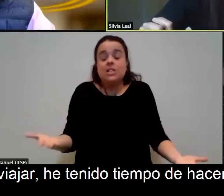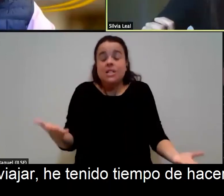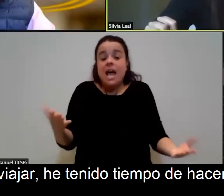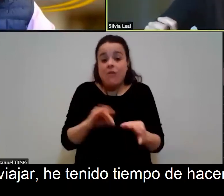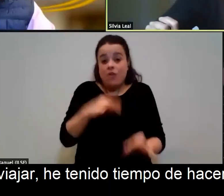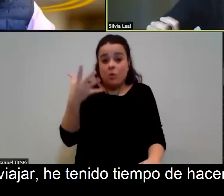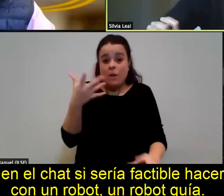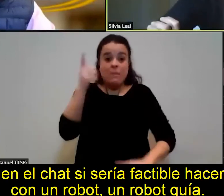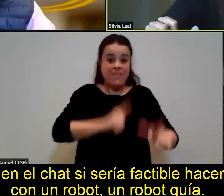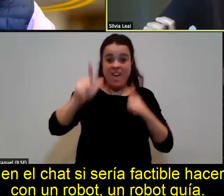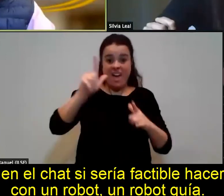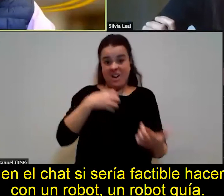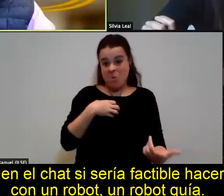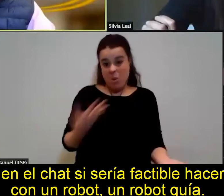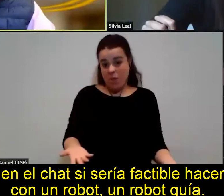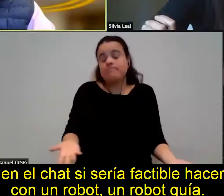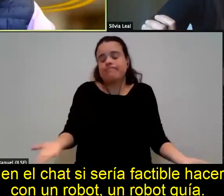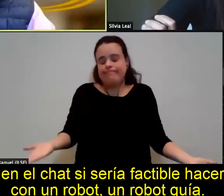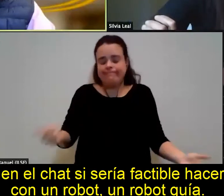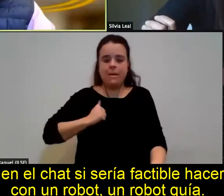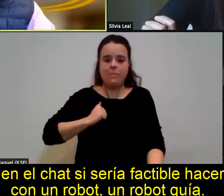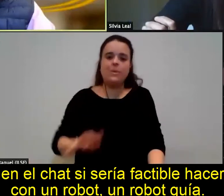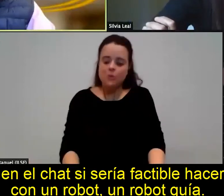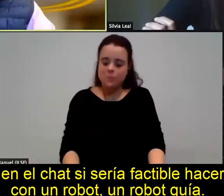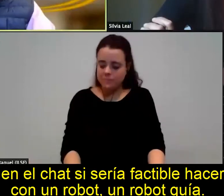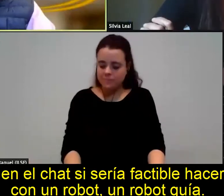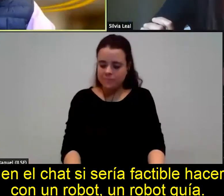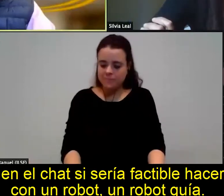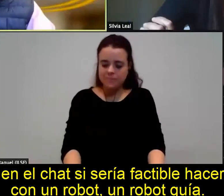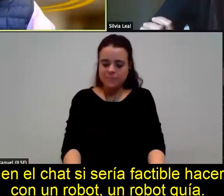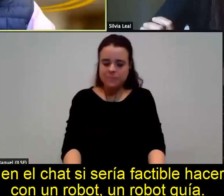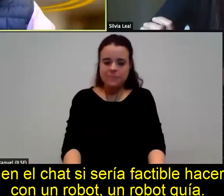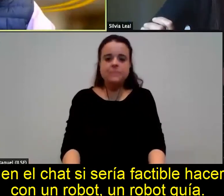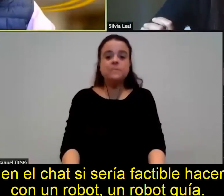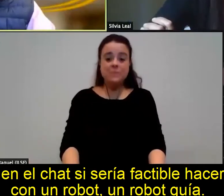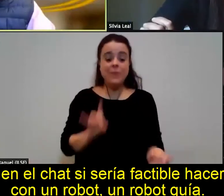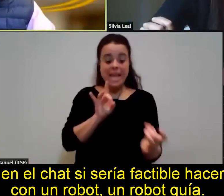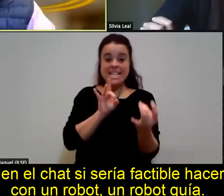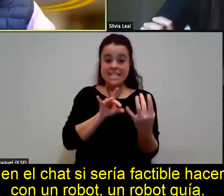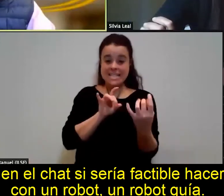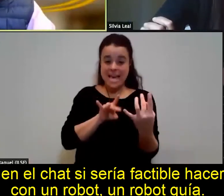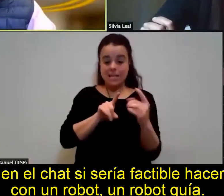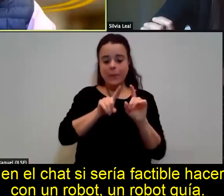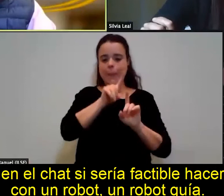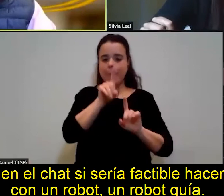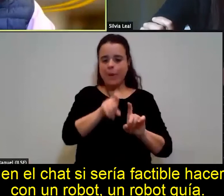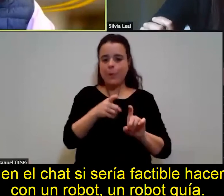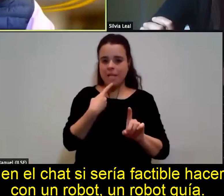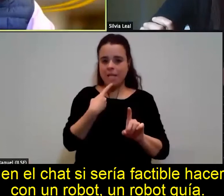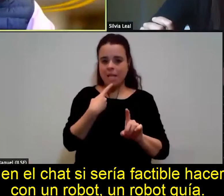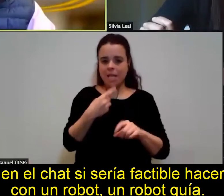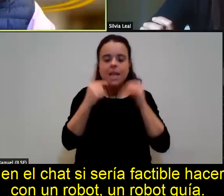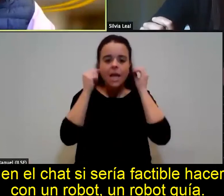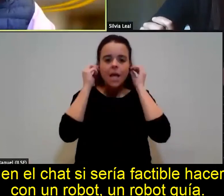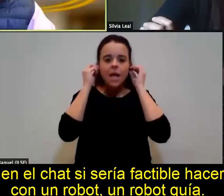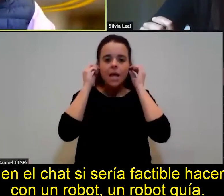de hacerlo. Oye, nos preguntan en el chat que si sería factible